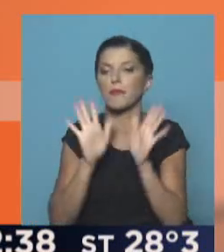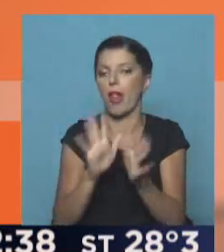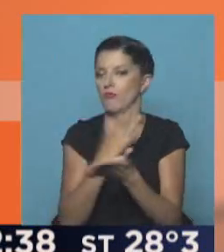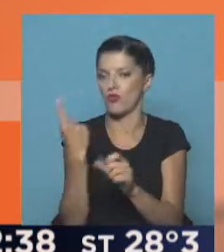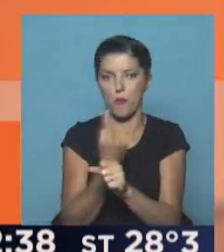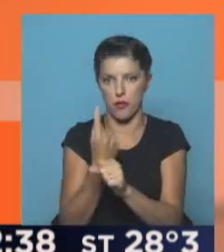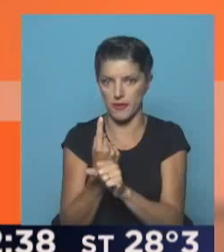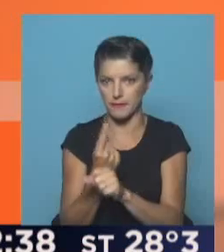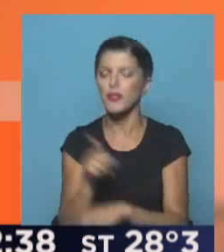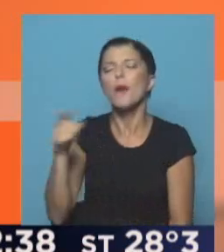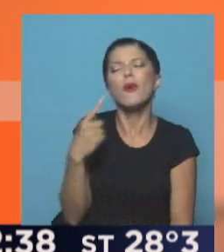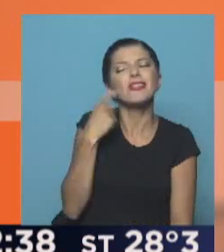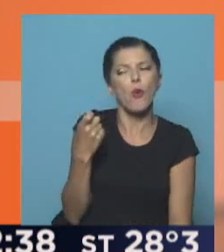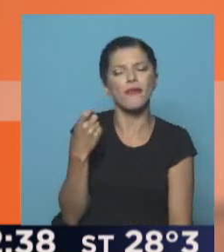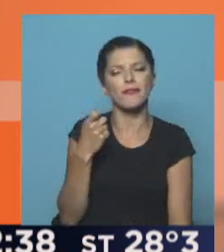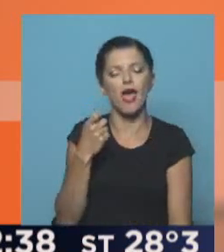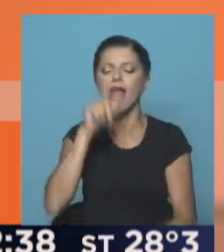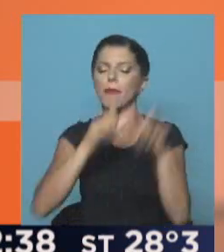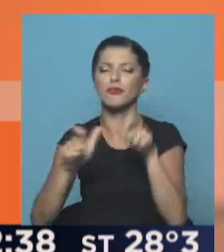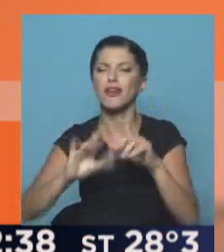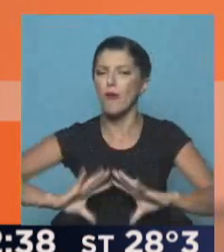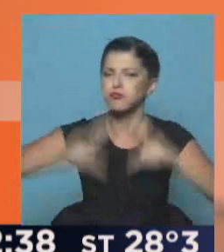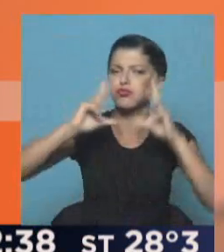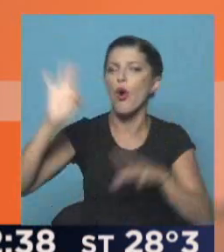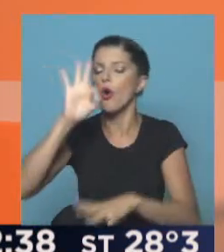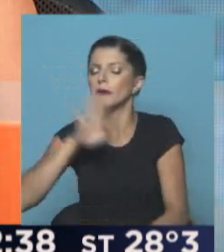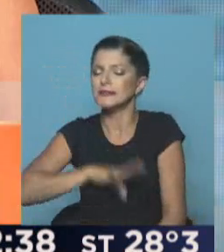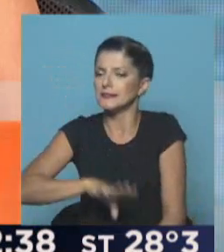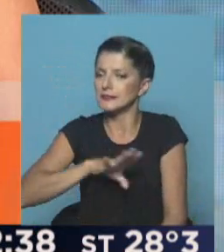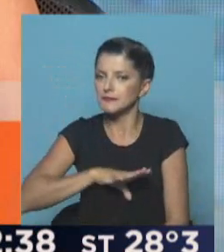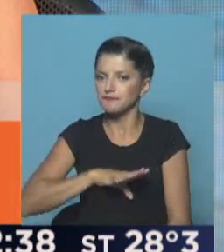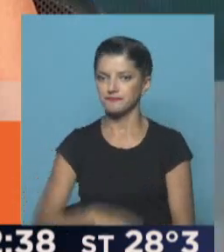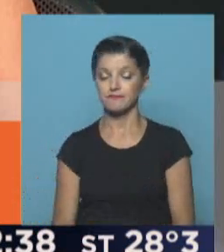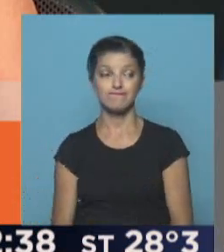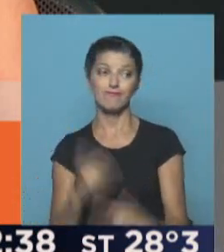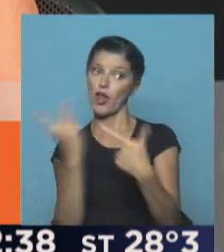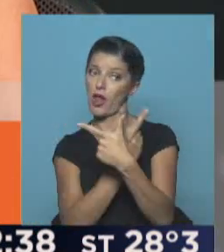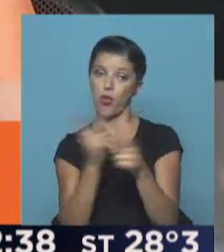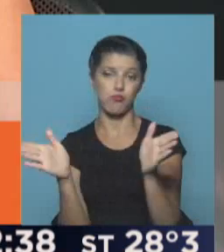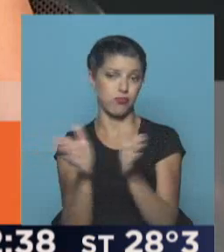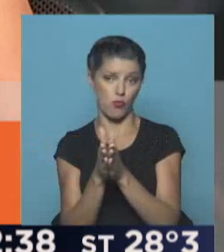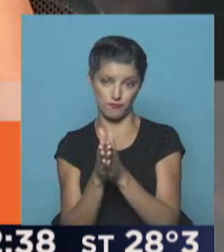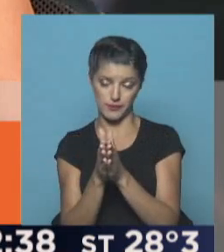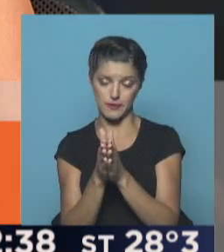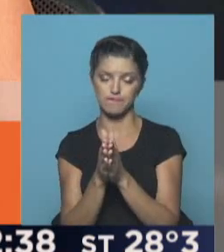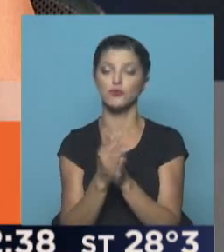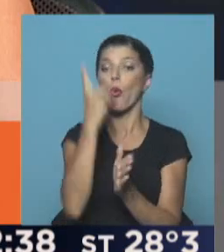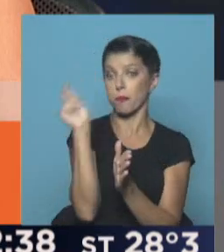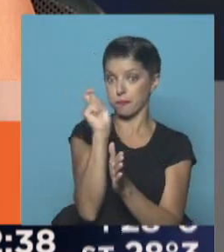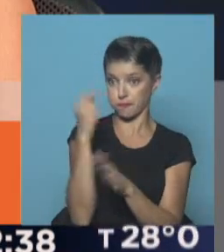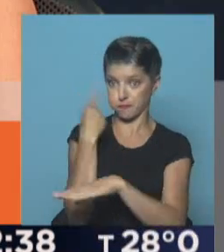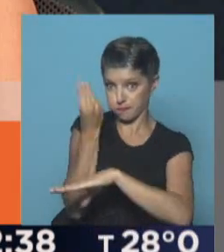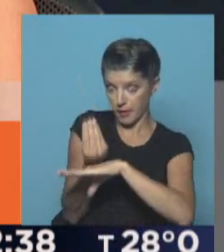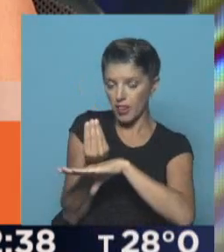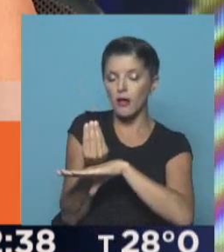en general? ¿Más enojo o más bajón, digamos, depresión? Es una combinación de ambas cosas. Yo estuve un mes allá